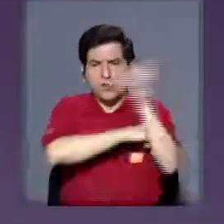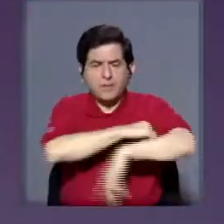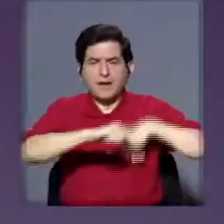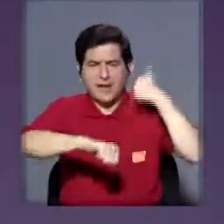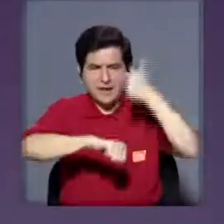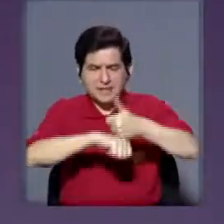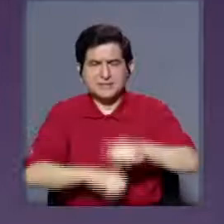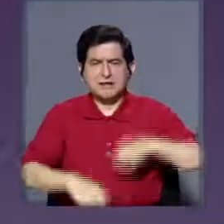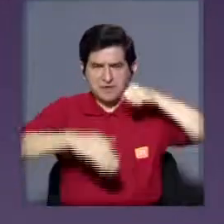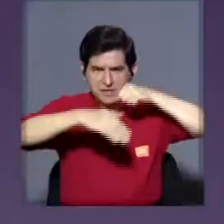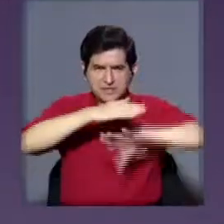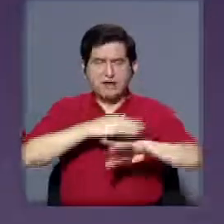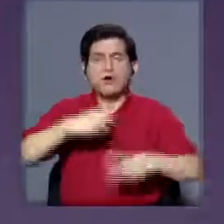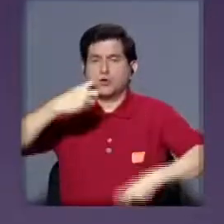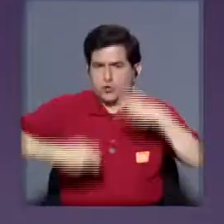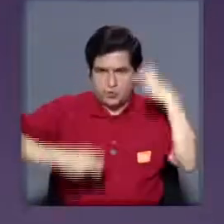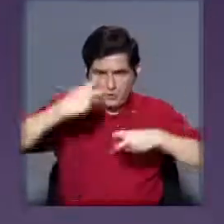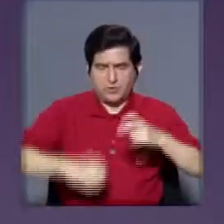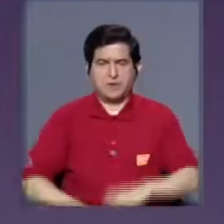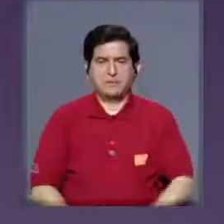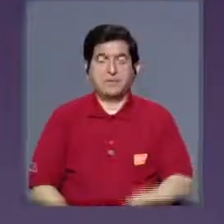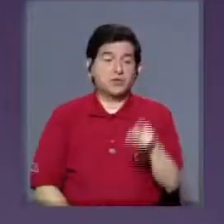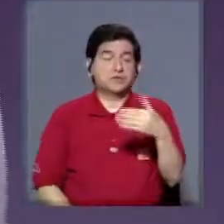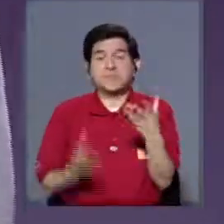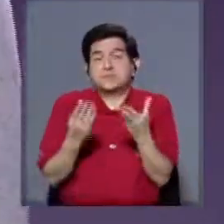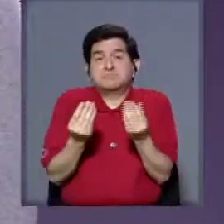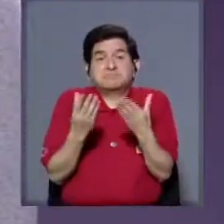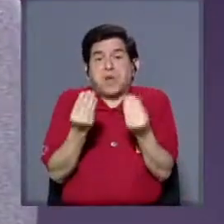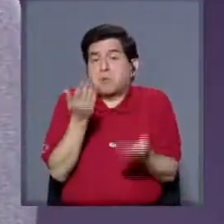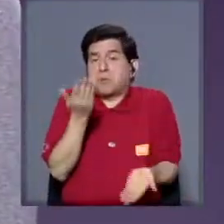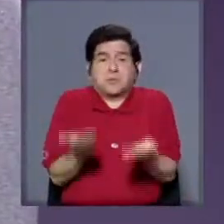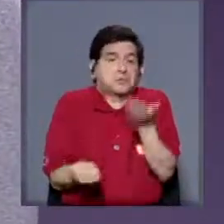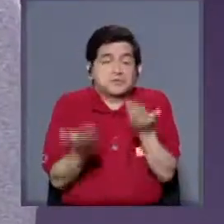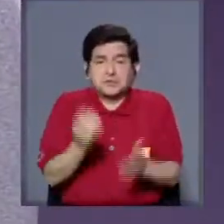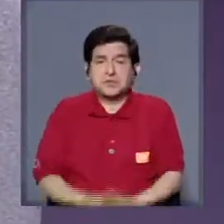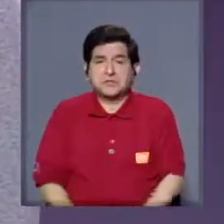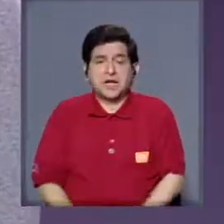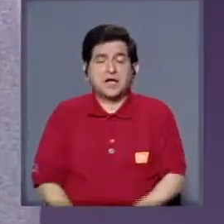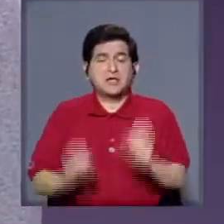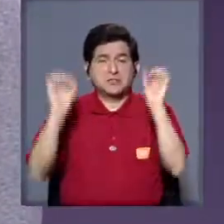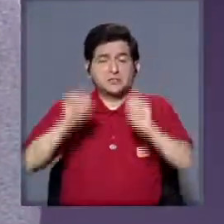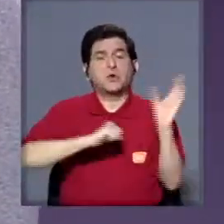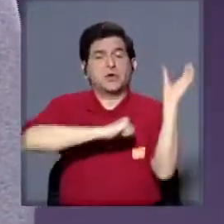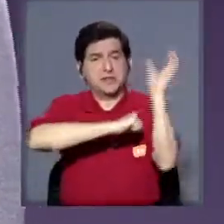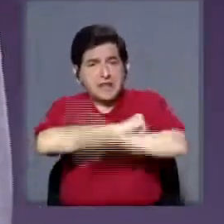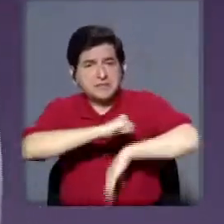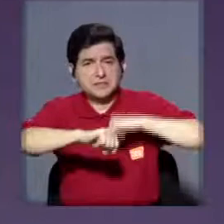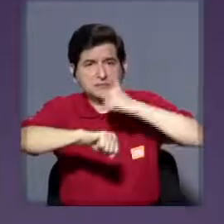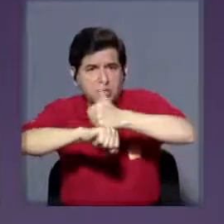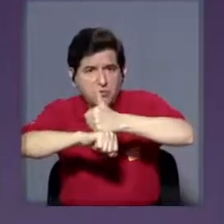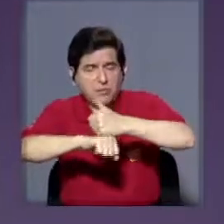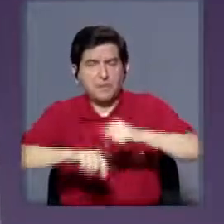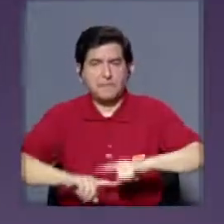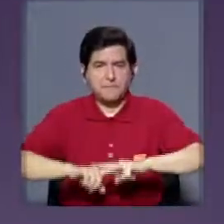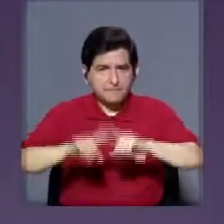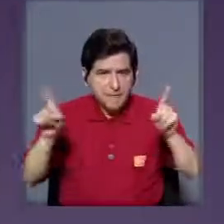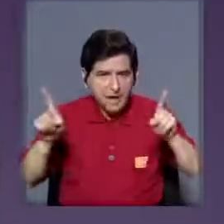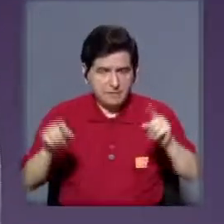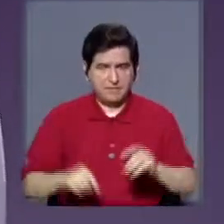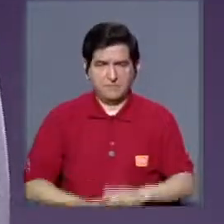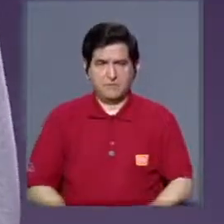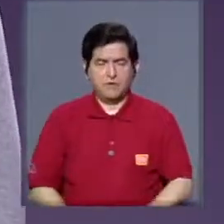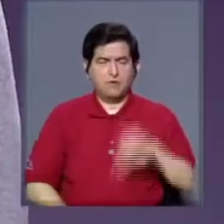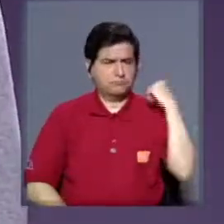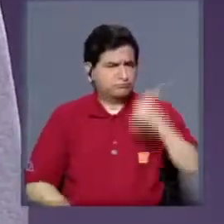establece el aborto como un delito entonces tienen miedo a hacer este a ser penalizado es verdad pero básicamente